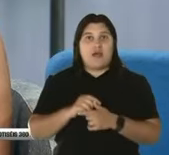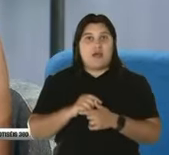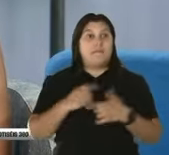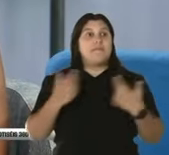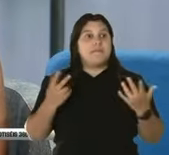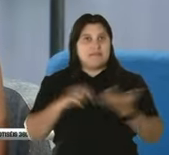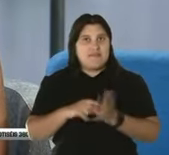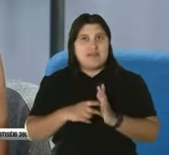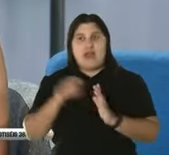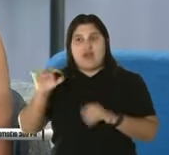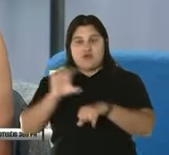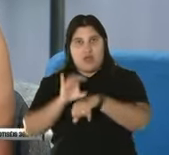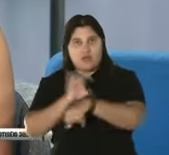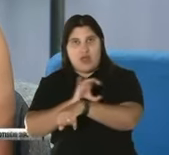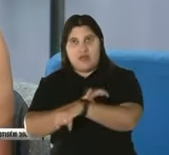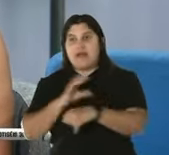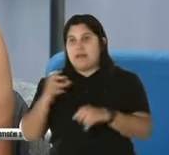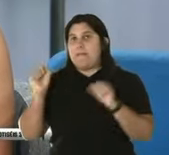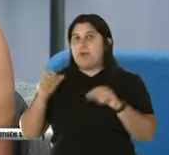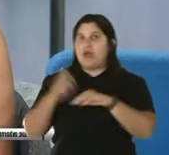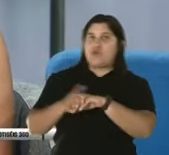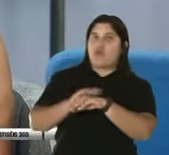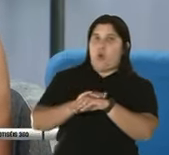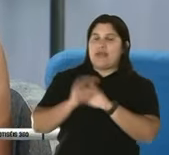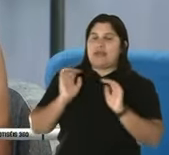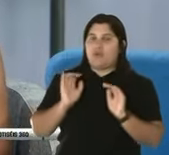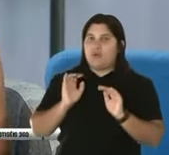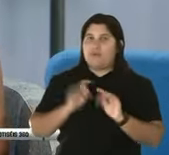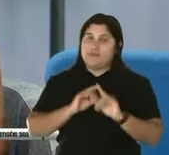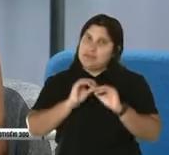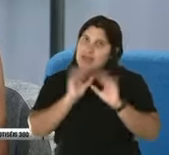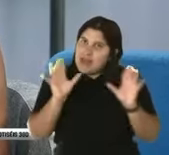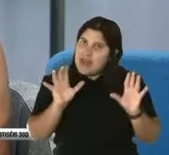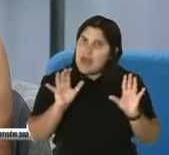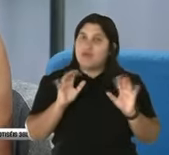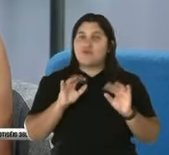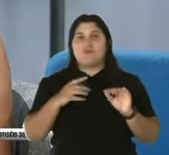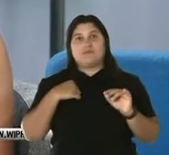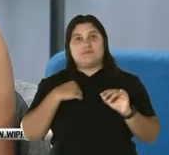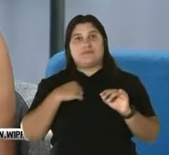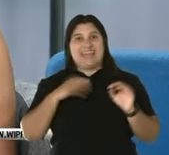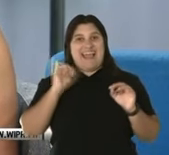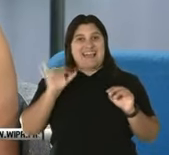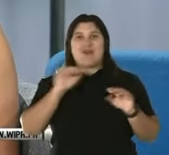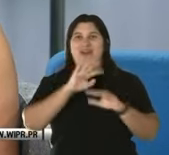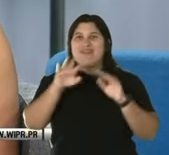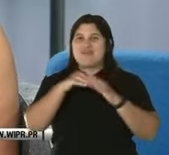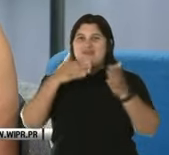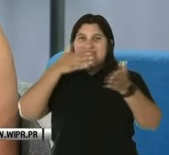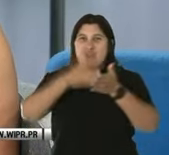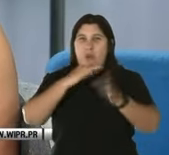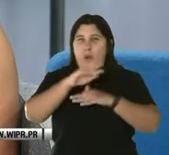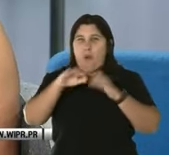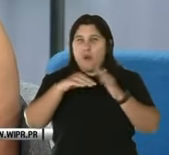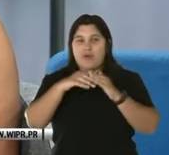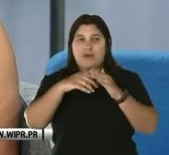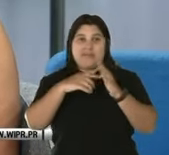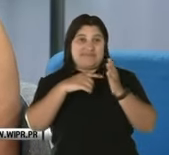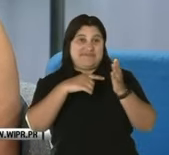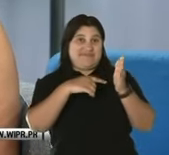para costear Esa computadora estaría cubierto Claro está que este crédito va contra todos los gastos que haya tenido que